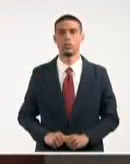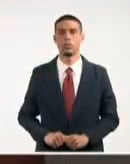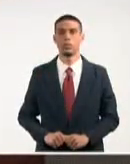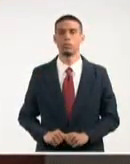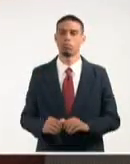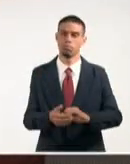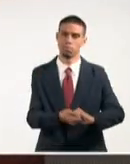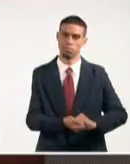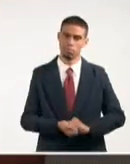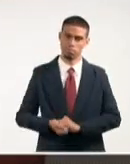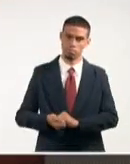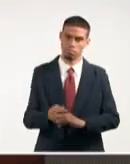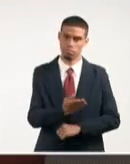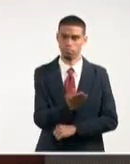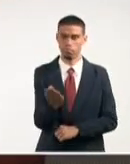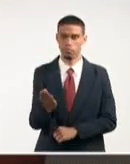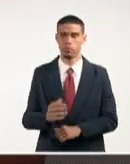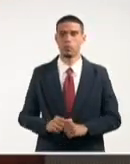Compatriotas,